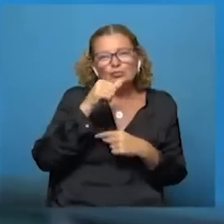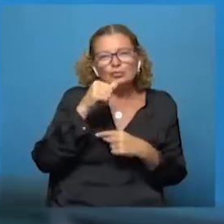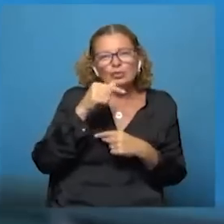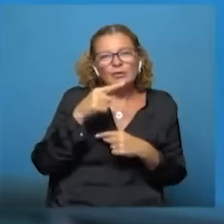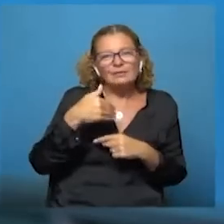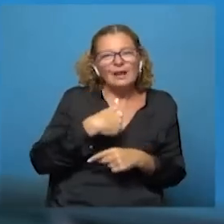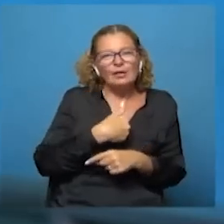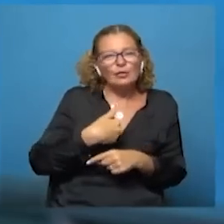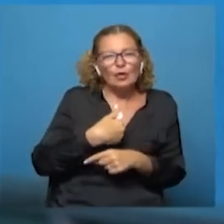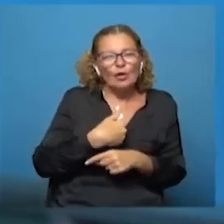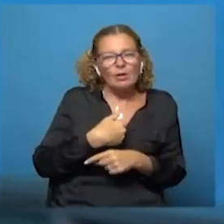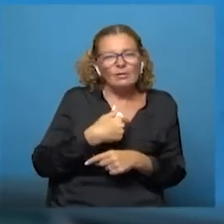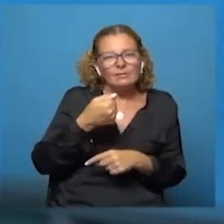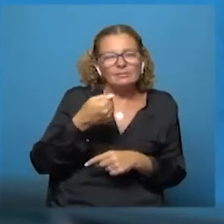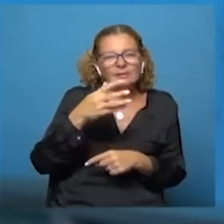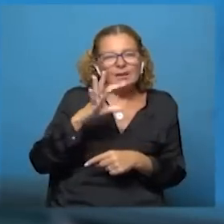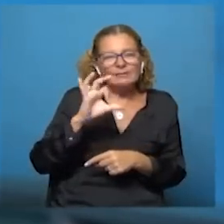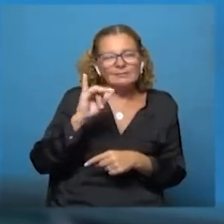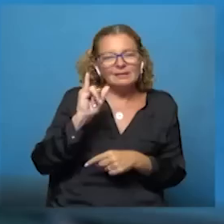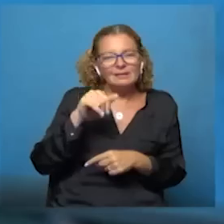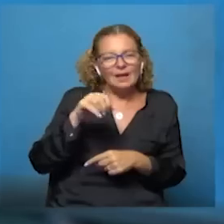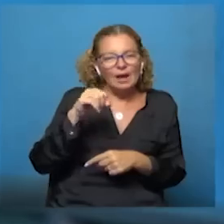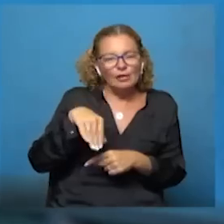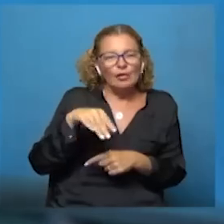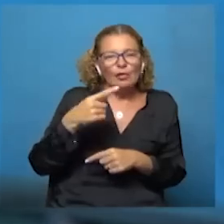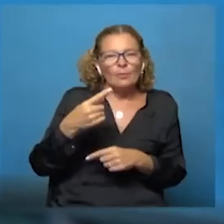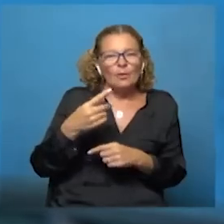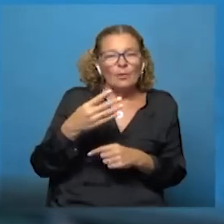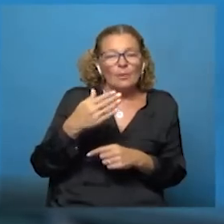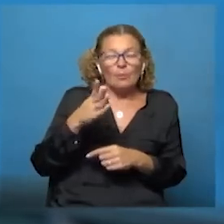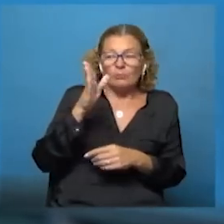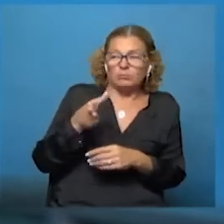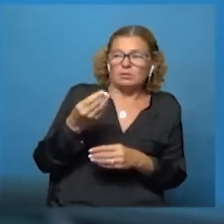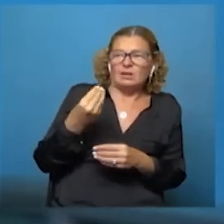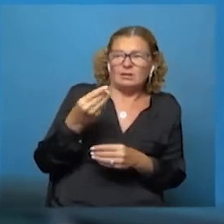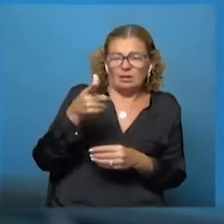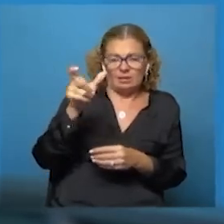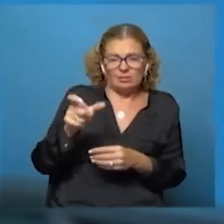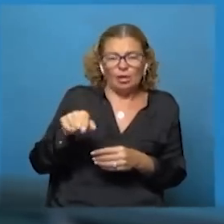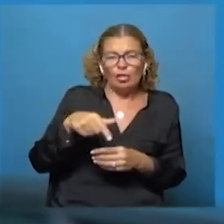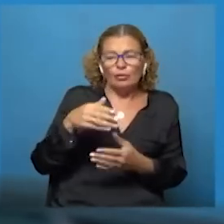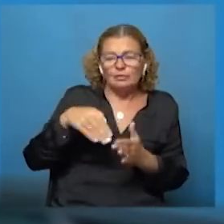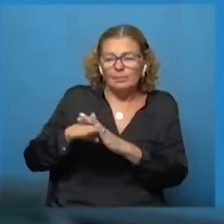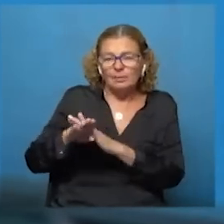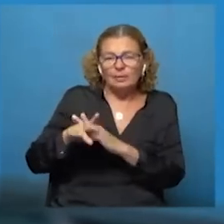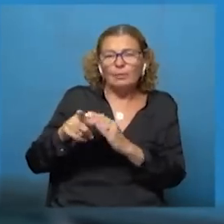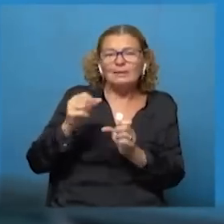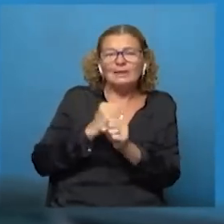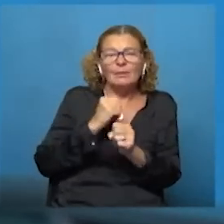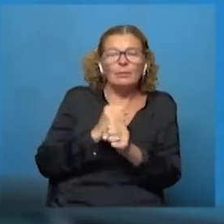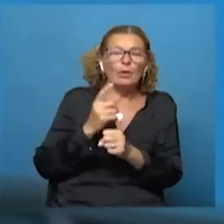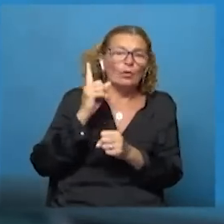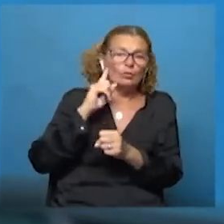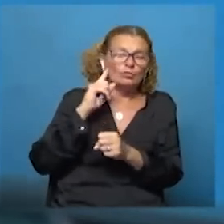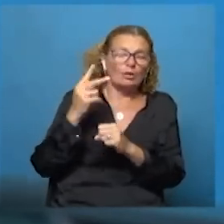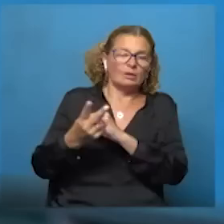Cuál era el rol de este océano que ahí tiene que ver con la descripción del cargo con el perfil laboral y dónde está inserto y cuál es la tarea hemos escuchado